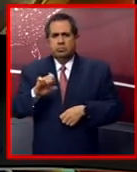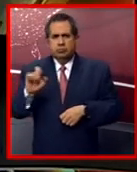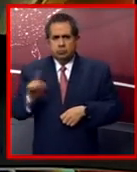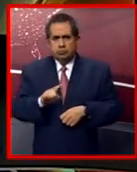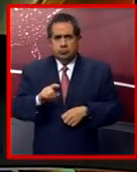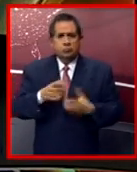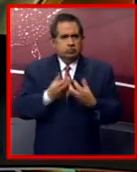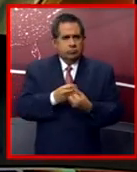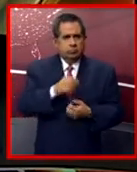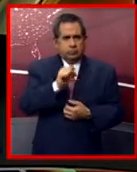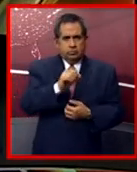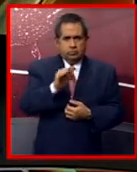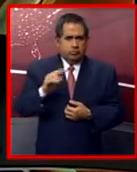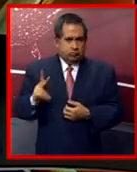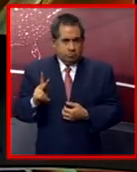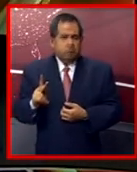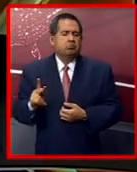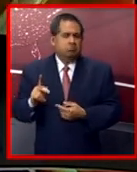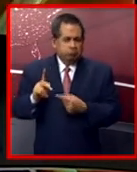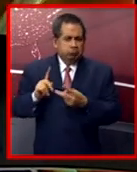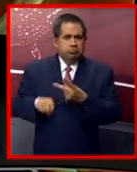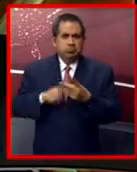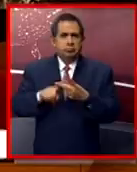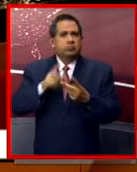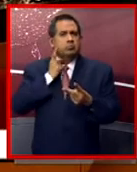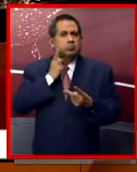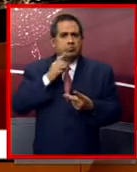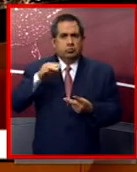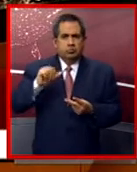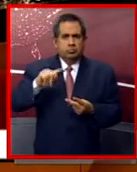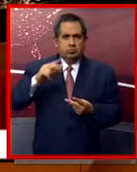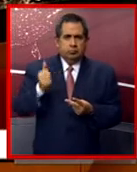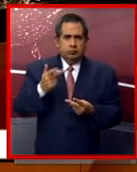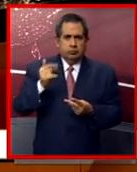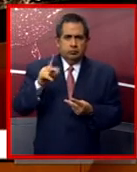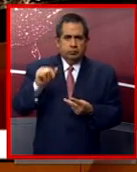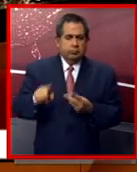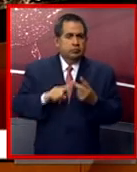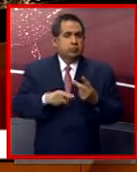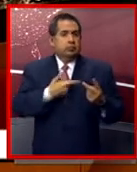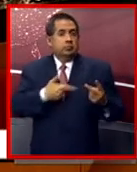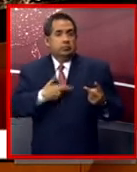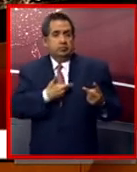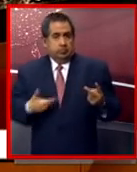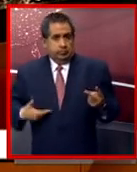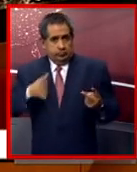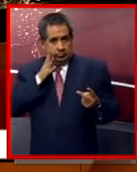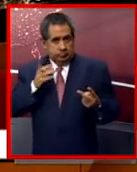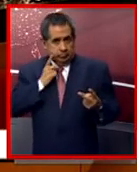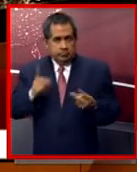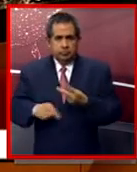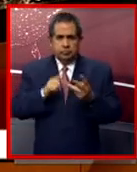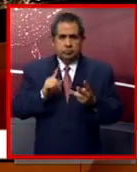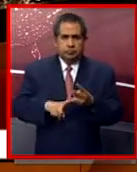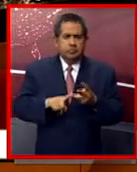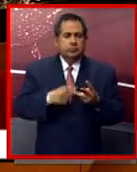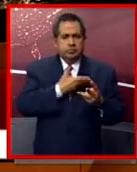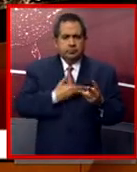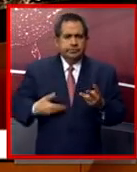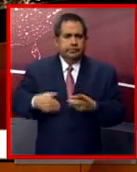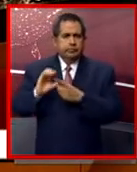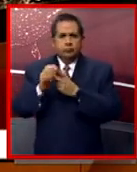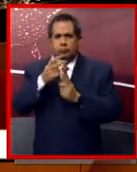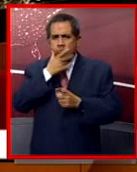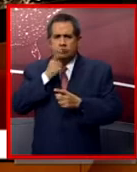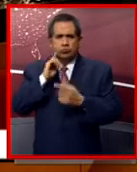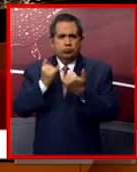Pública. En representación del Gobierno Federal, la diputada Marta Hilda González Calderón, vicepresidenta de la Cámara de Diputados, y la presidenta de la